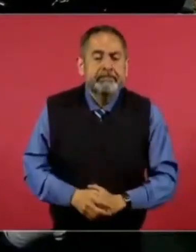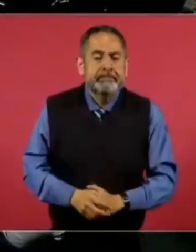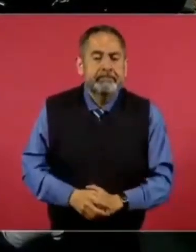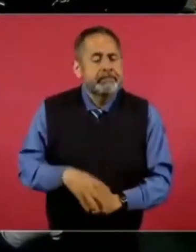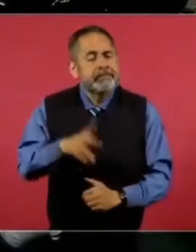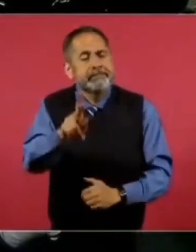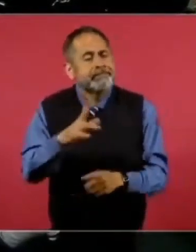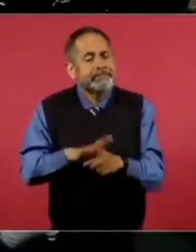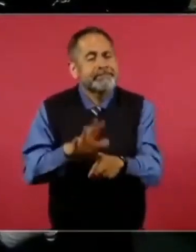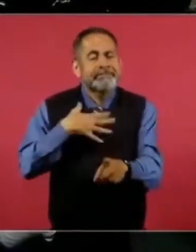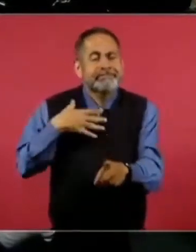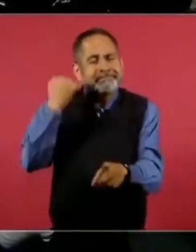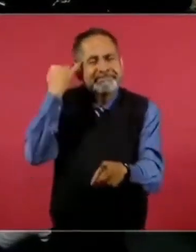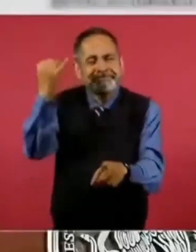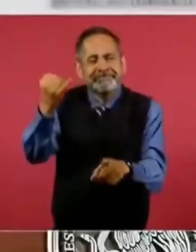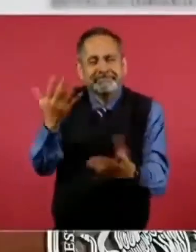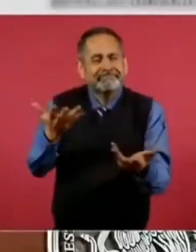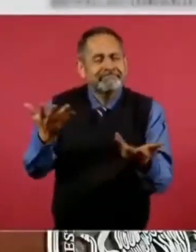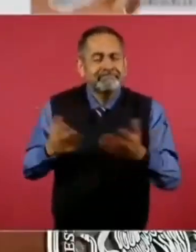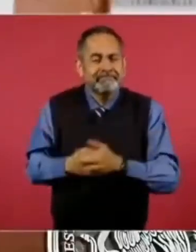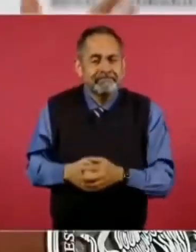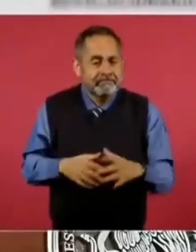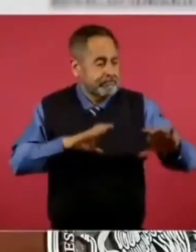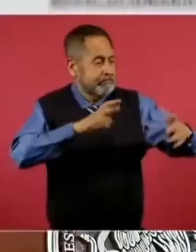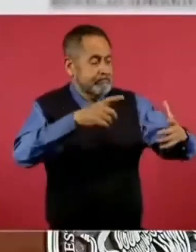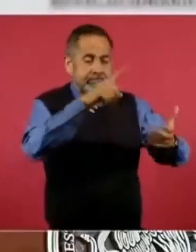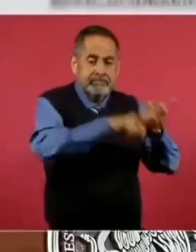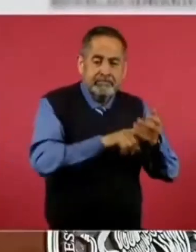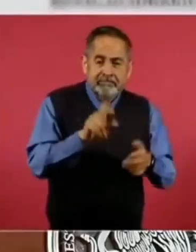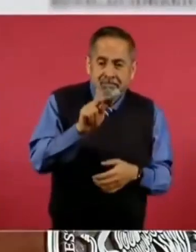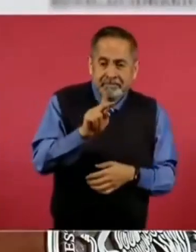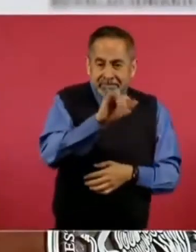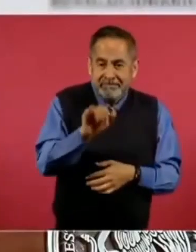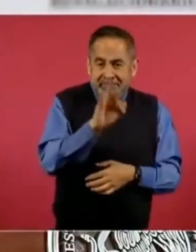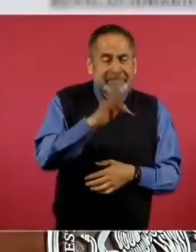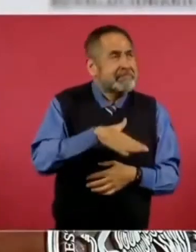Pero imagínense cómo está el Poder Judicial,